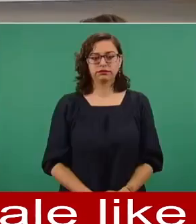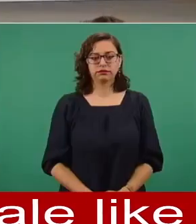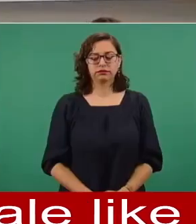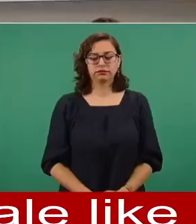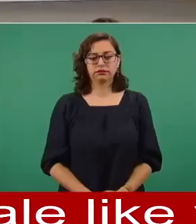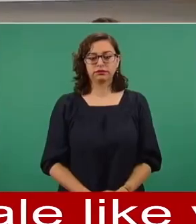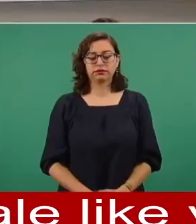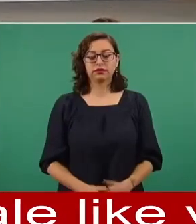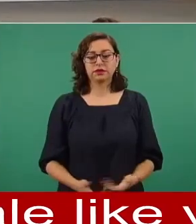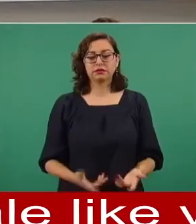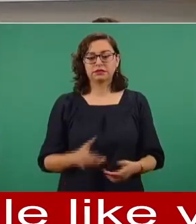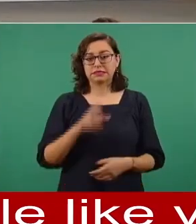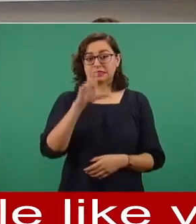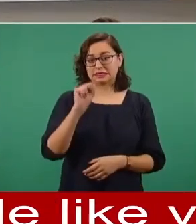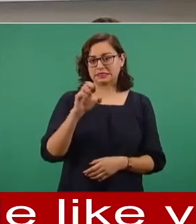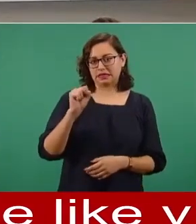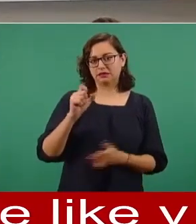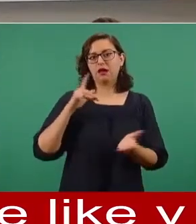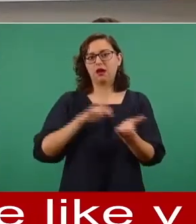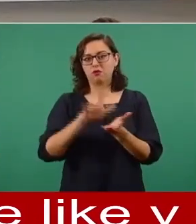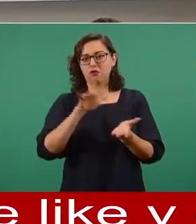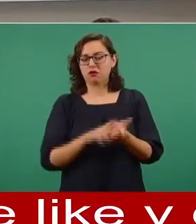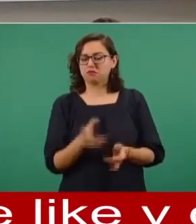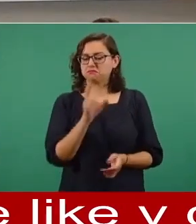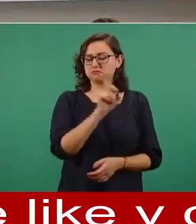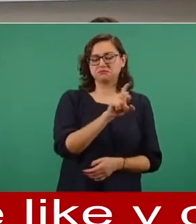30 España, Pedro Sánchez.